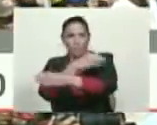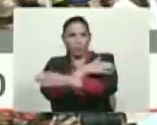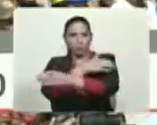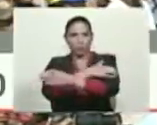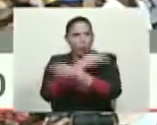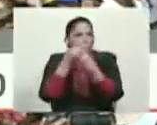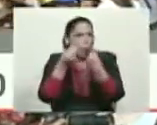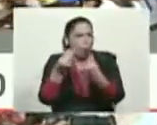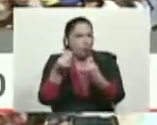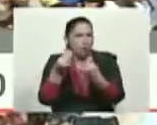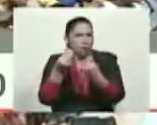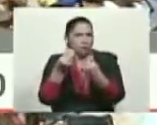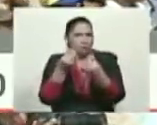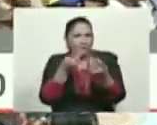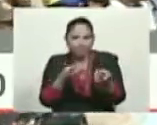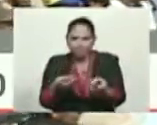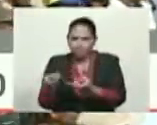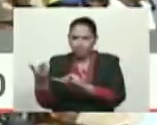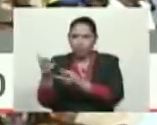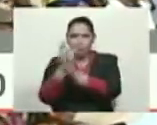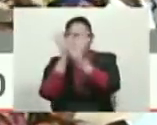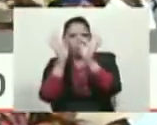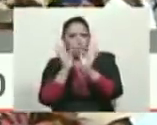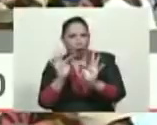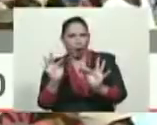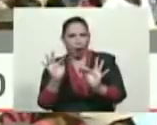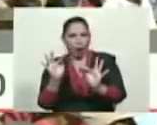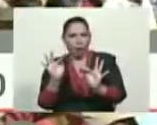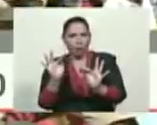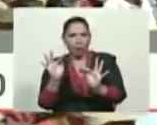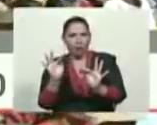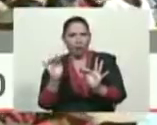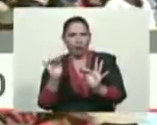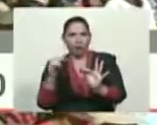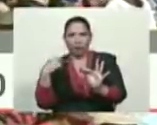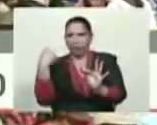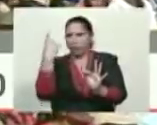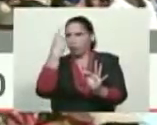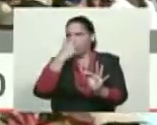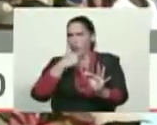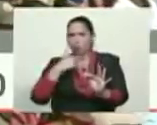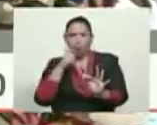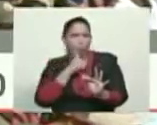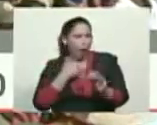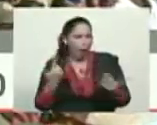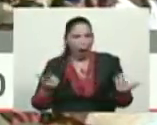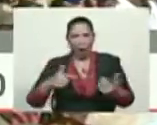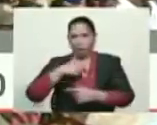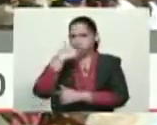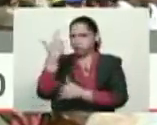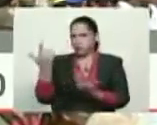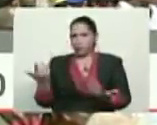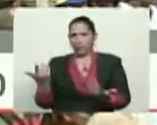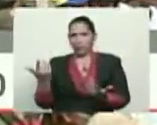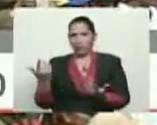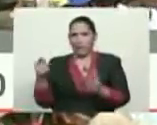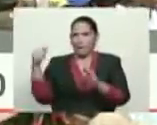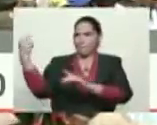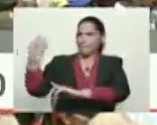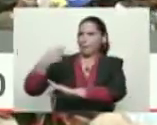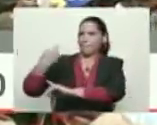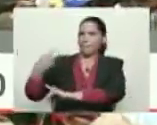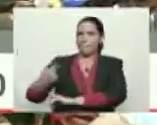cómo reciben de forma descarada, sin ningún tipo de vergüenza, las instrucciones que le